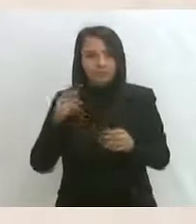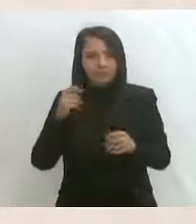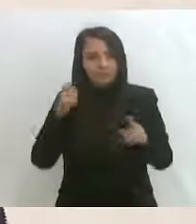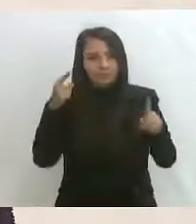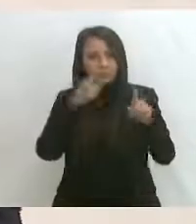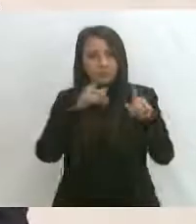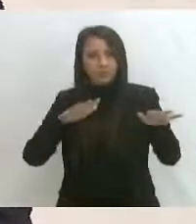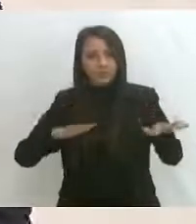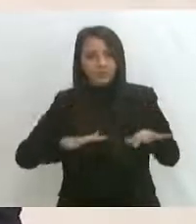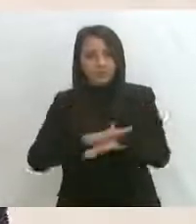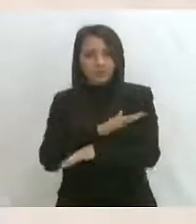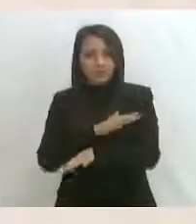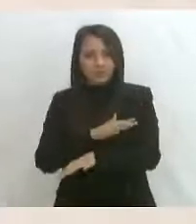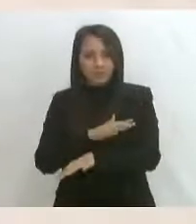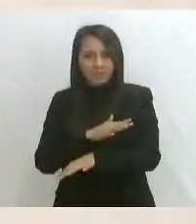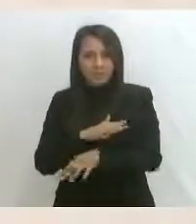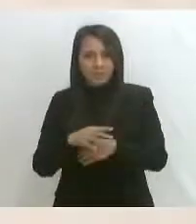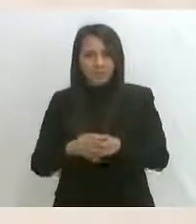Ella